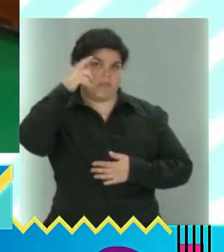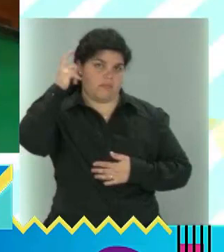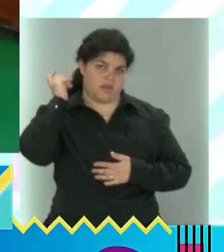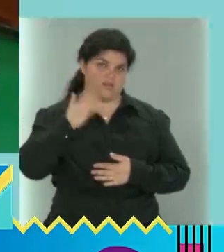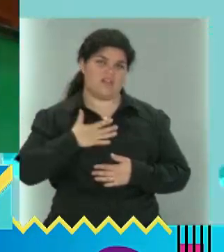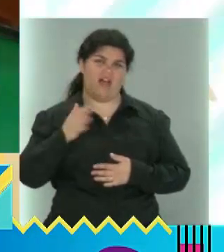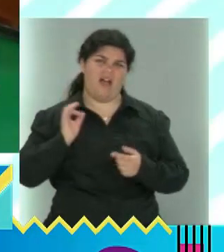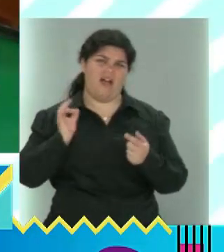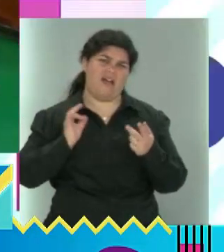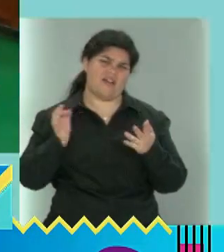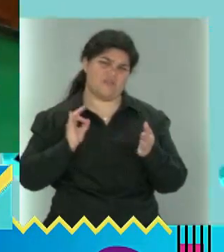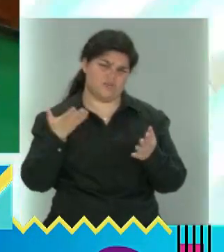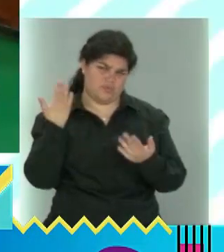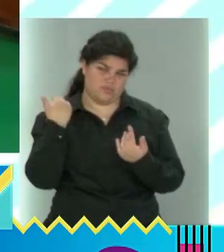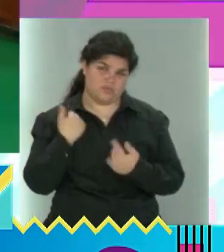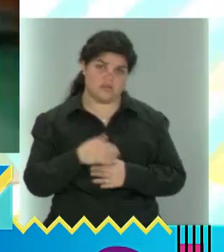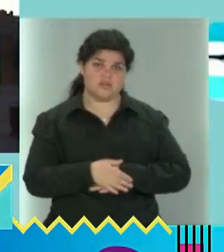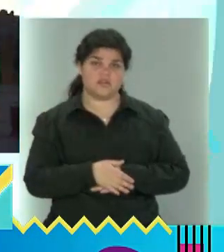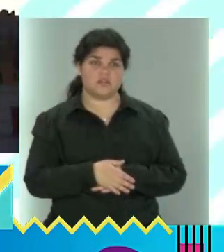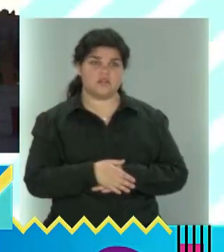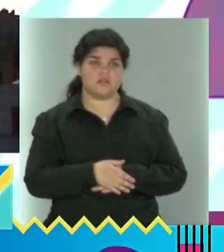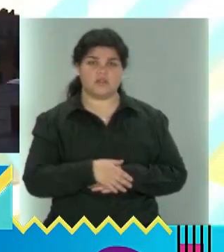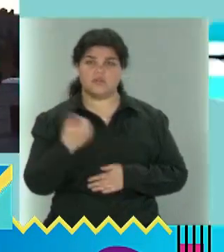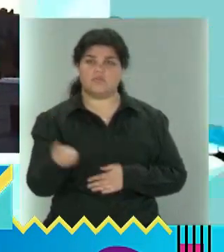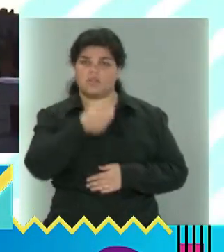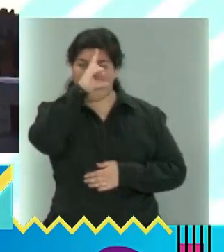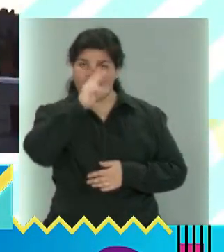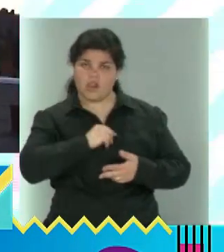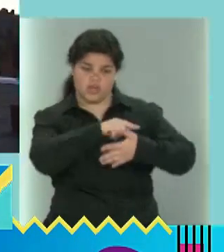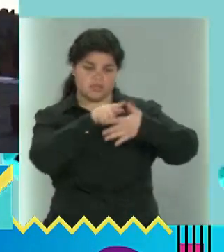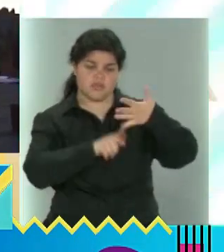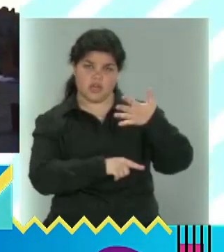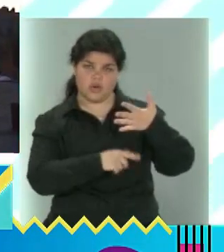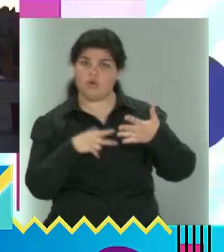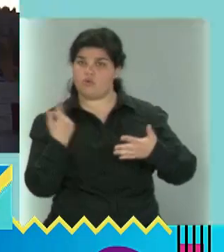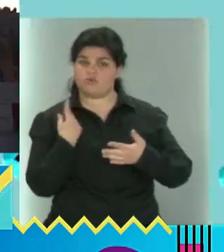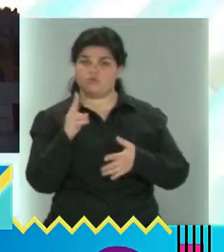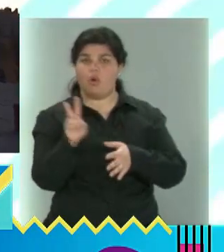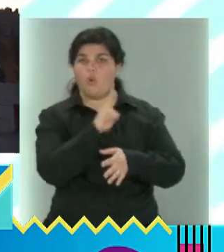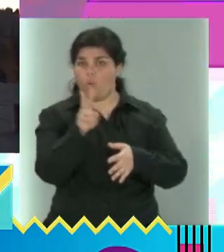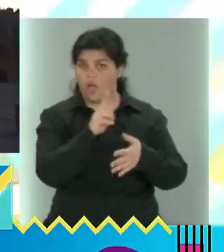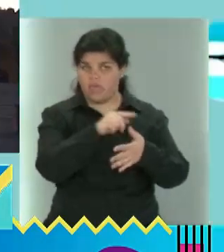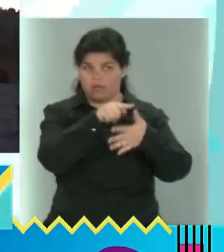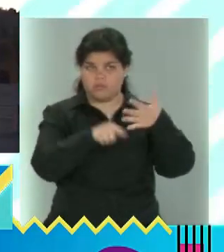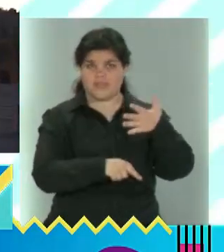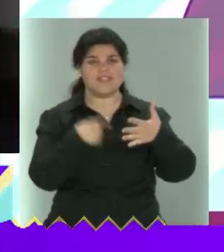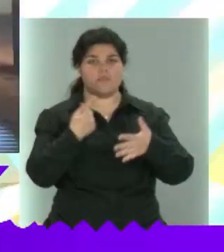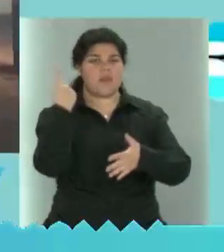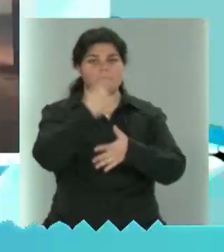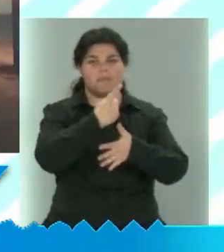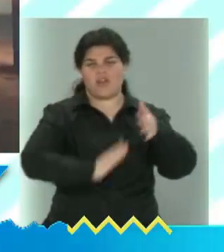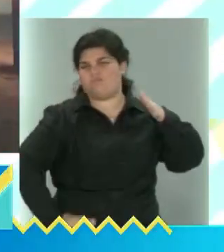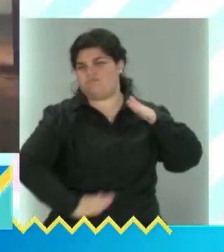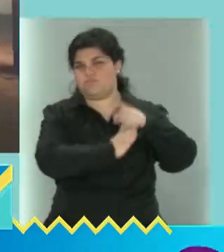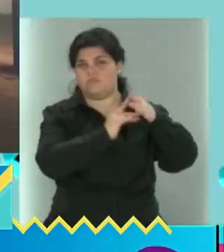años, ¿no? Hay 5 valores que nosotros cuidamos y van en orden de prioridad. El primer valor